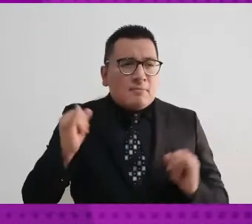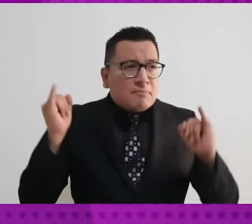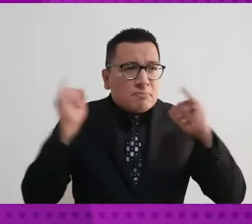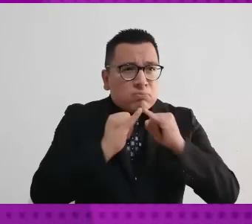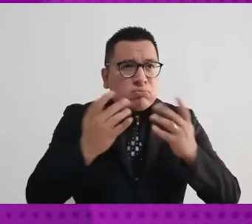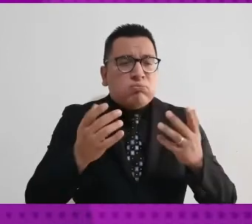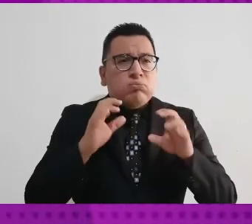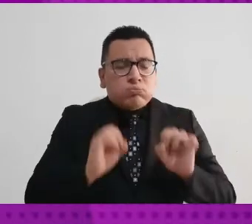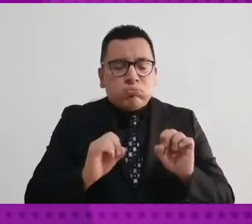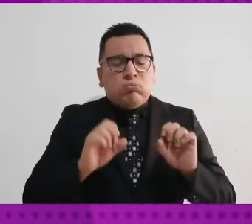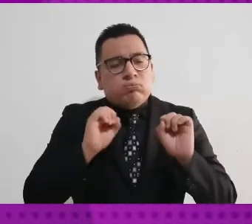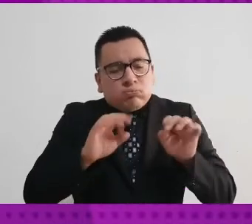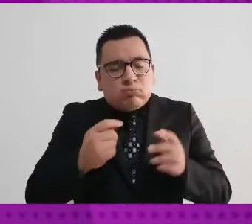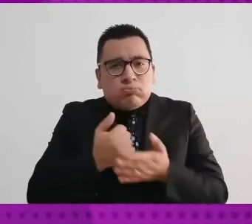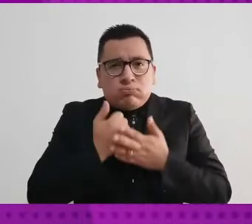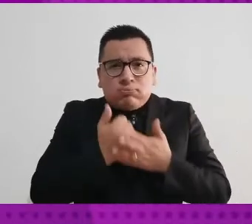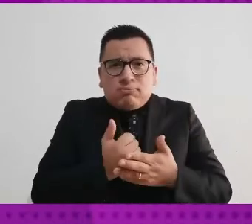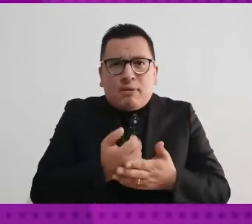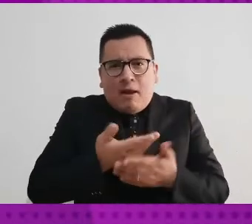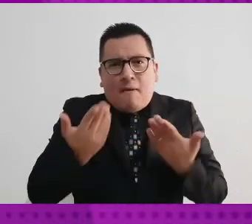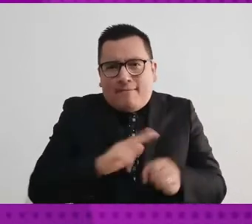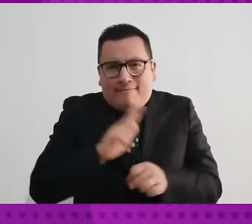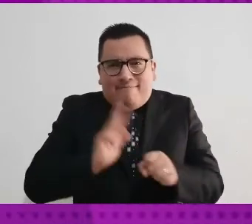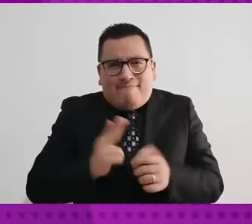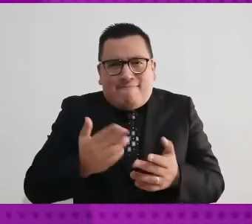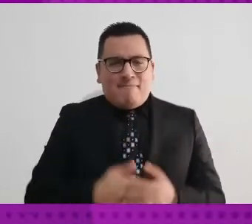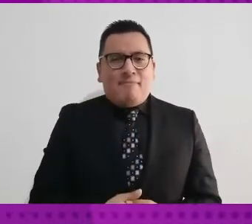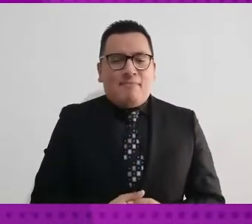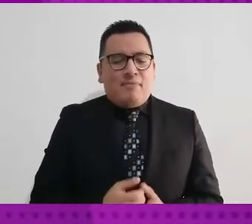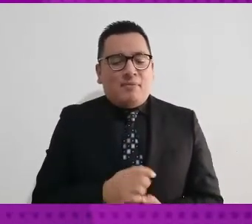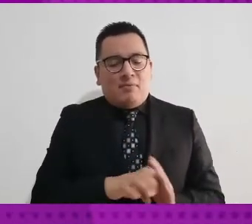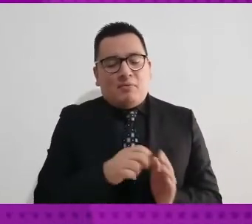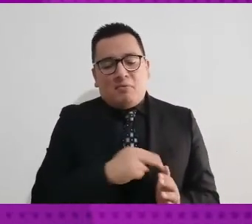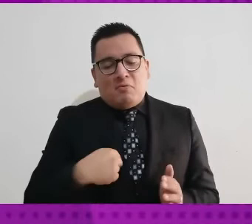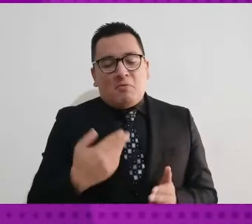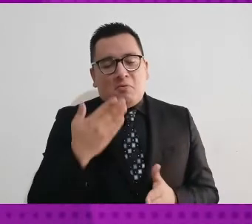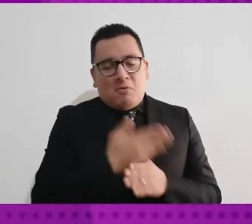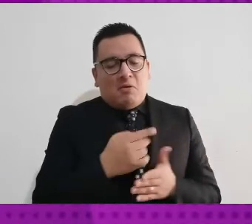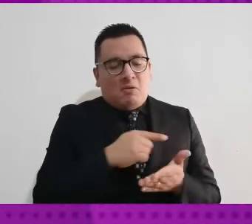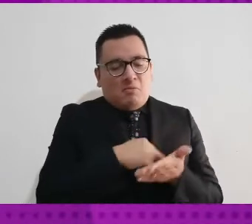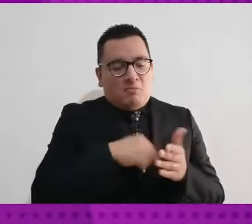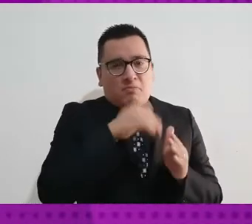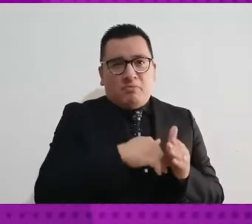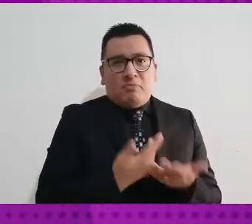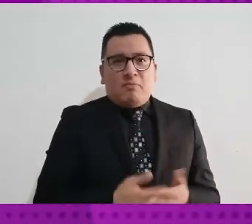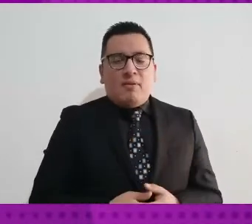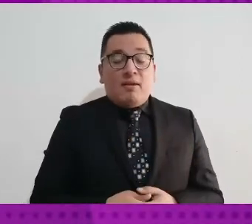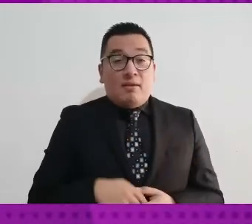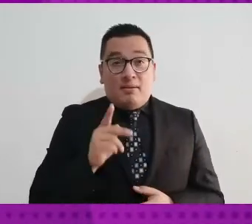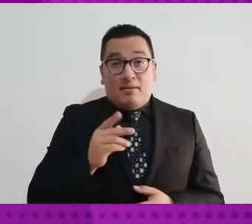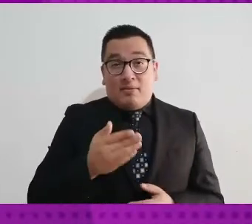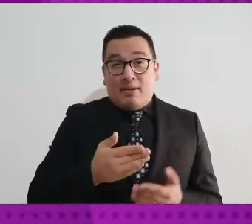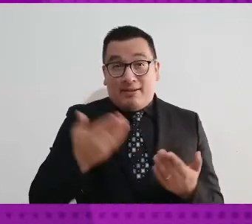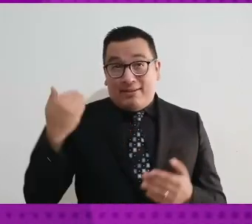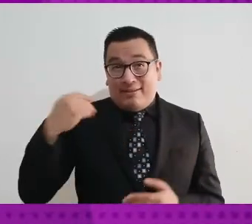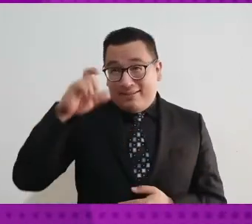y prácticas que hoy son normalizadas, como el acudir a las urnas y votar, pues hay que ver que antes no era así, ¿eh?